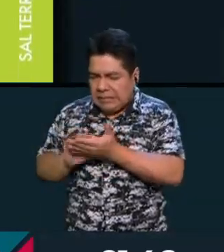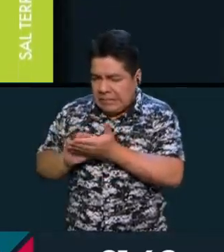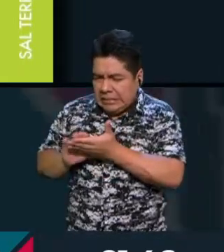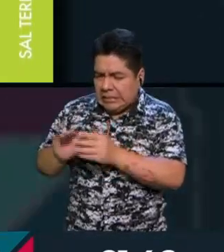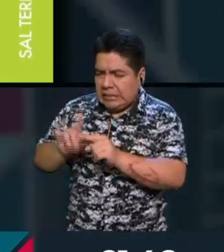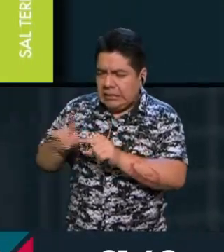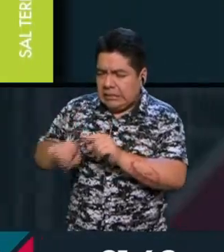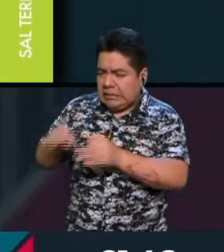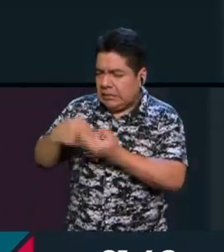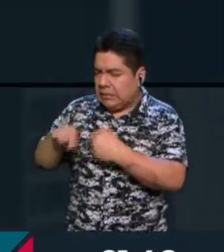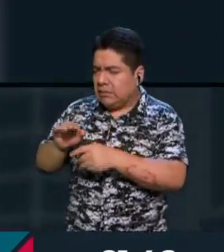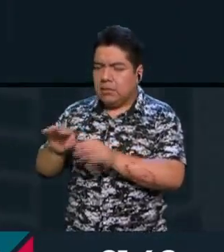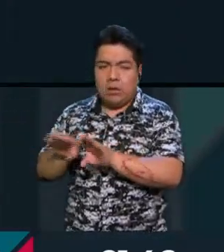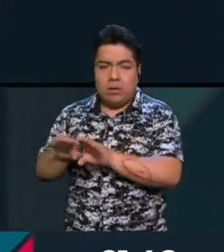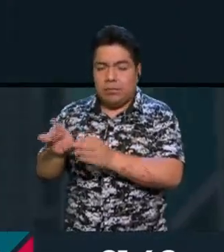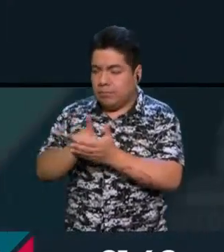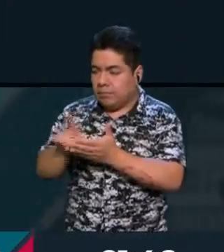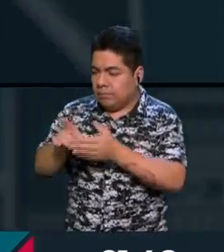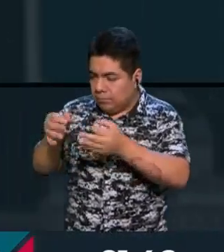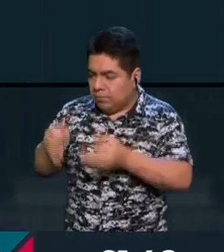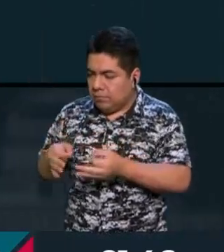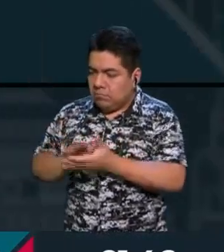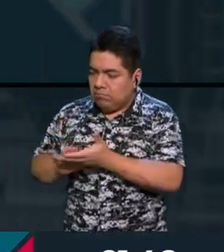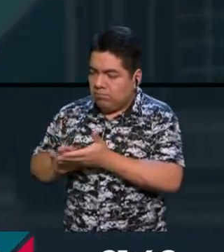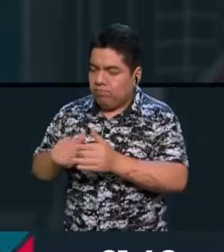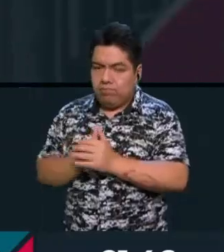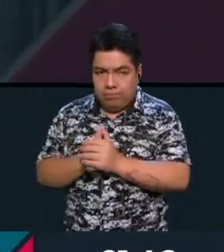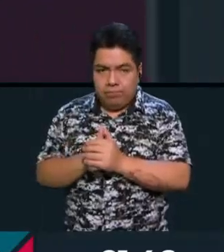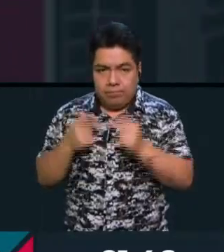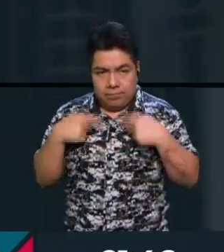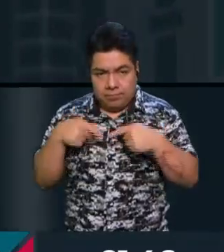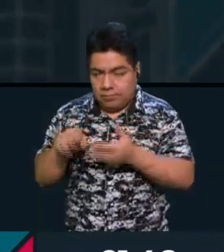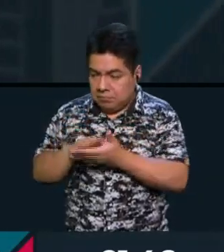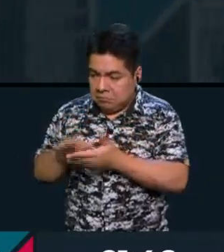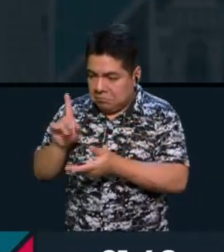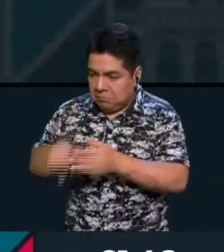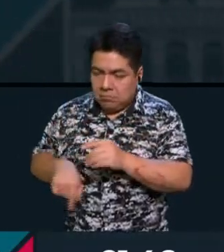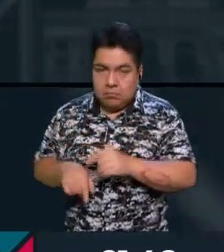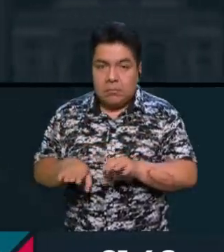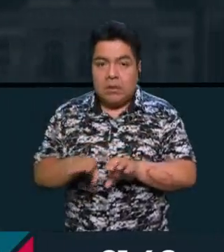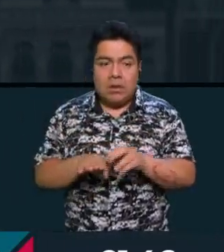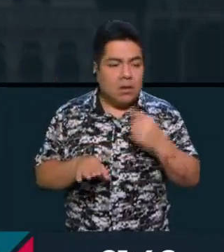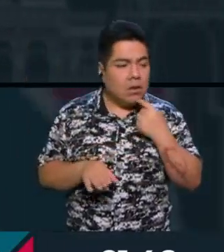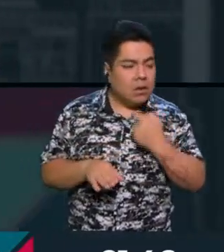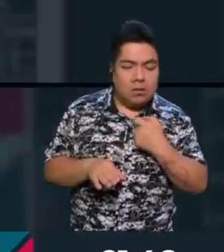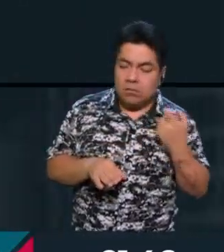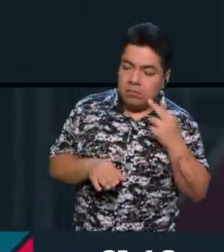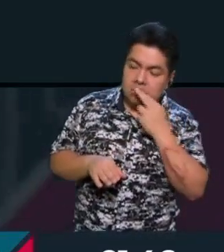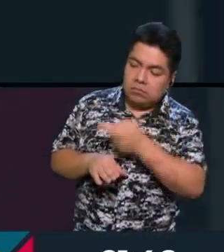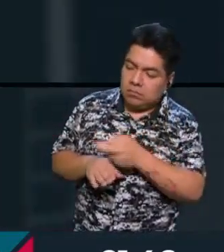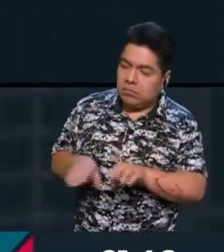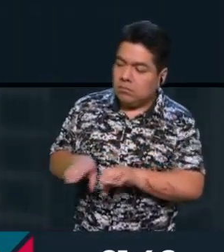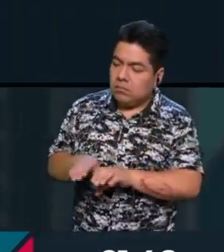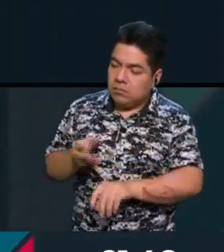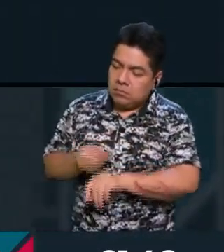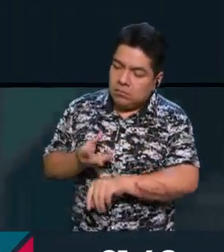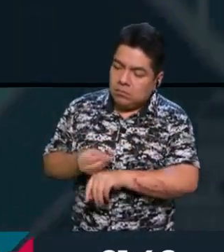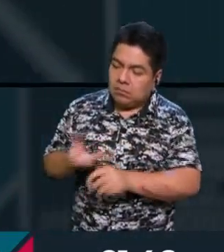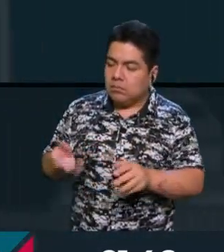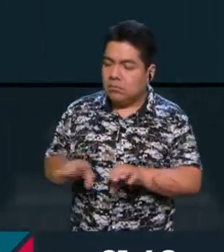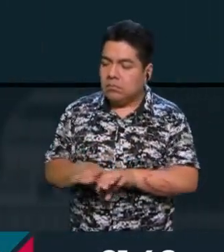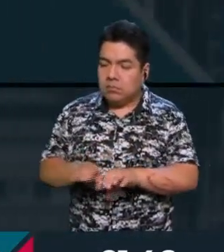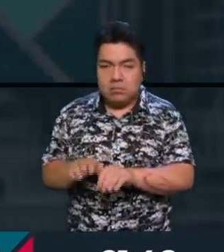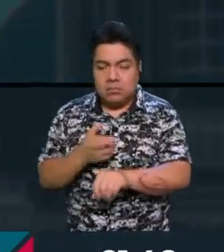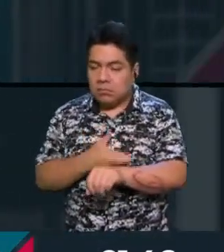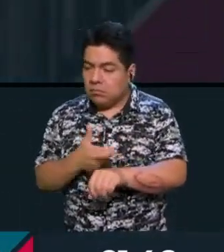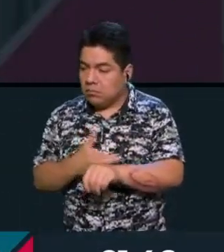podemos considerar los derechos fundamentales de las personas? ¿Cómo responde? Pues responde precisamente